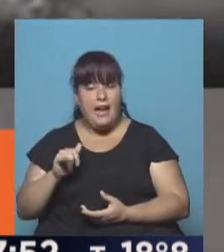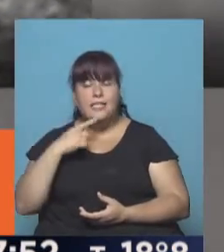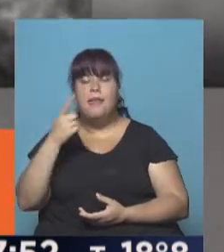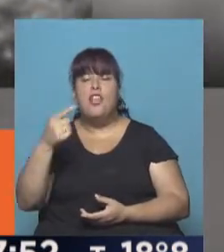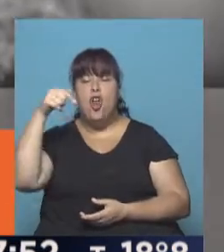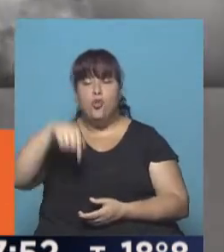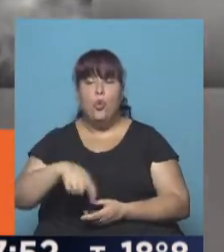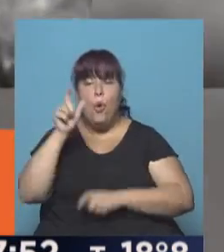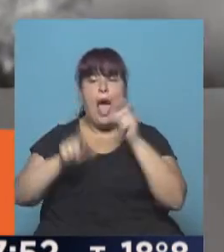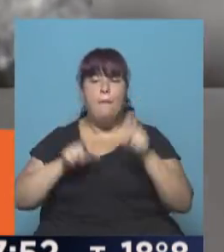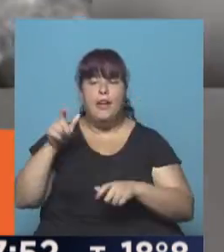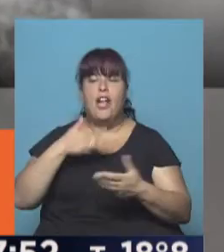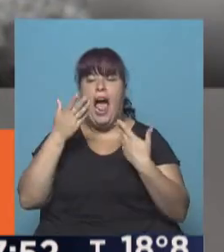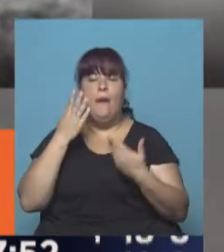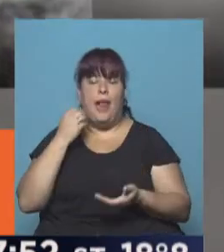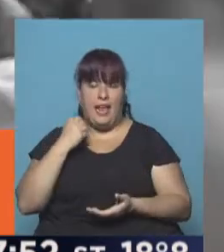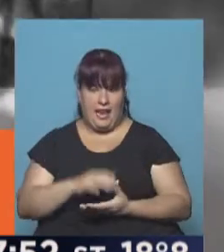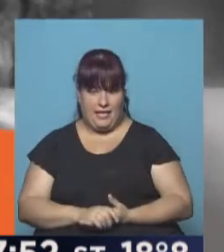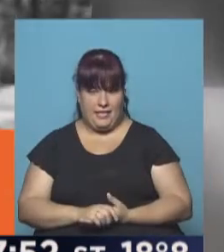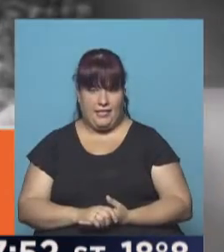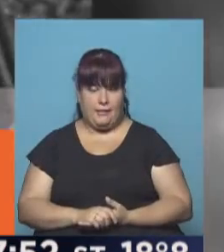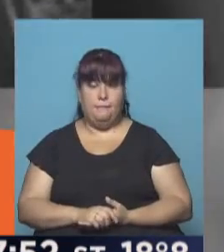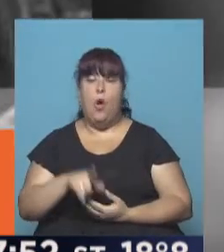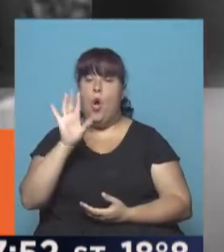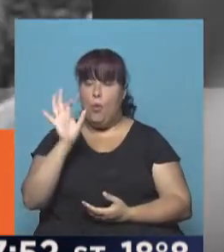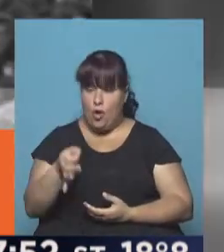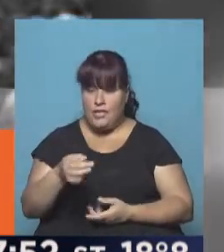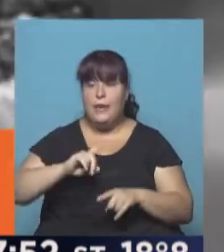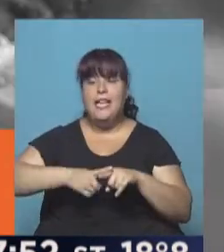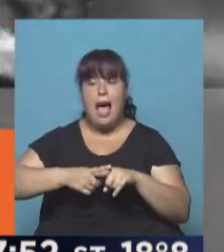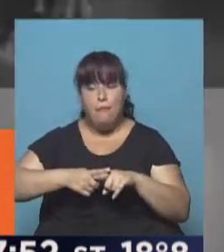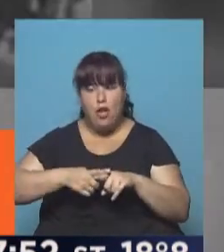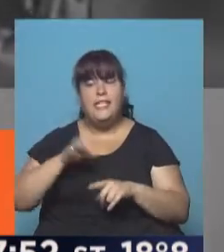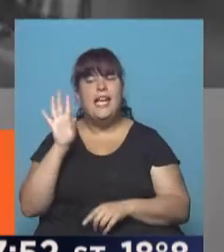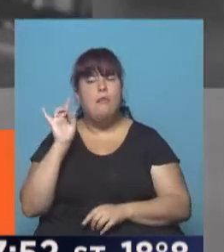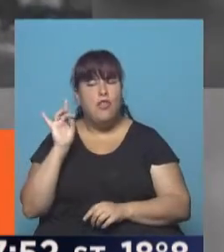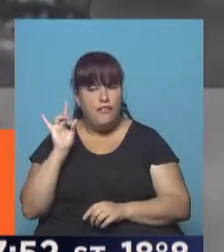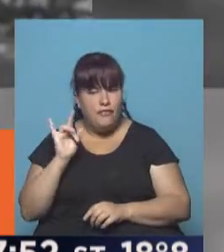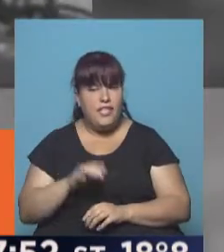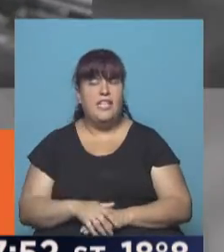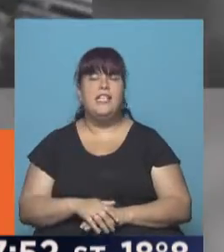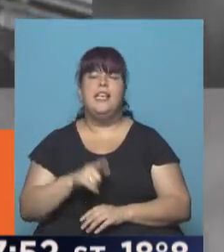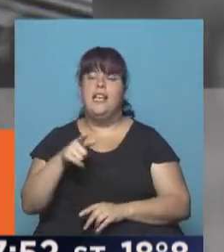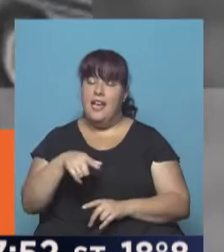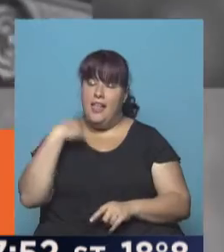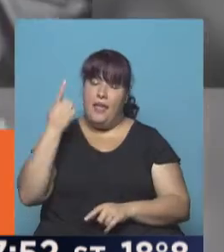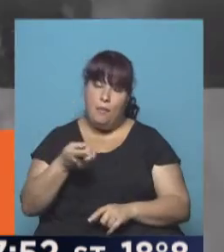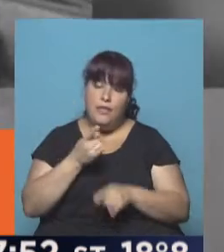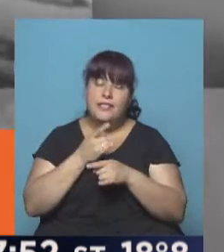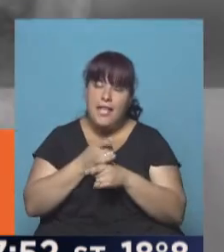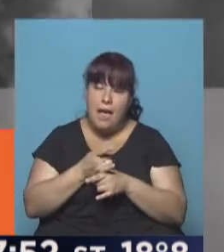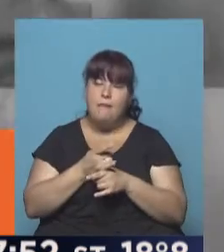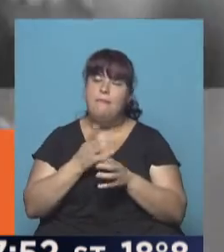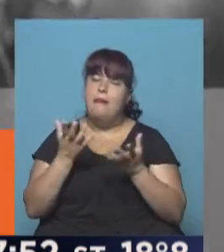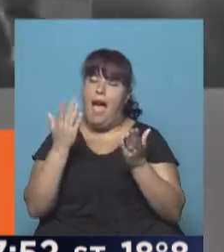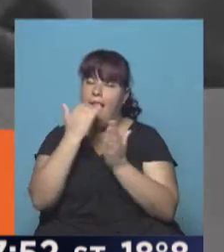Patagonia la gente estaría hablando inglés. Tú sabes, la política es muy complicada y detrás de ella siempre hay